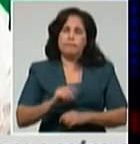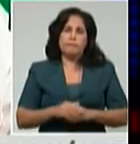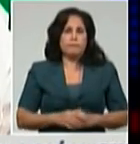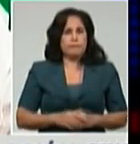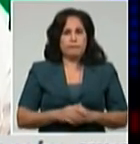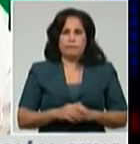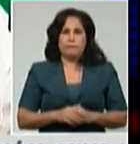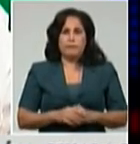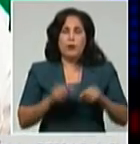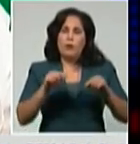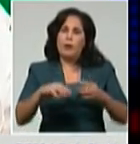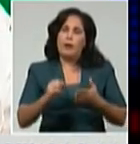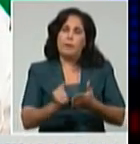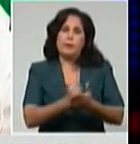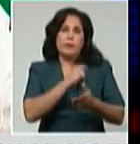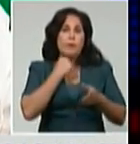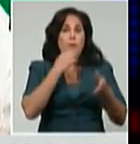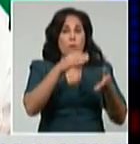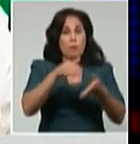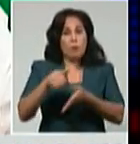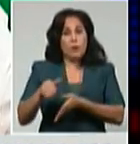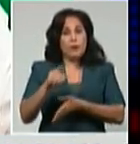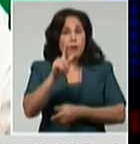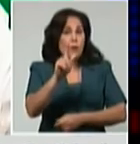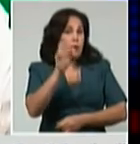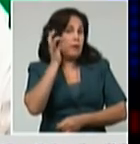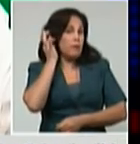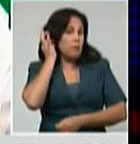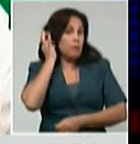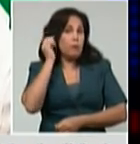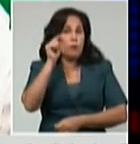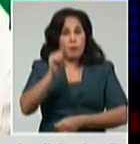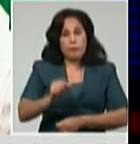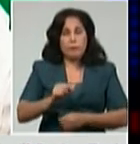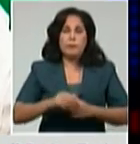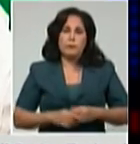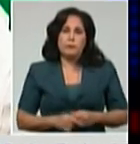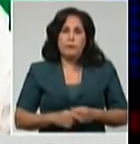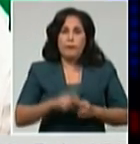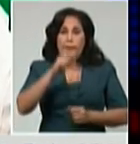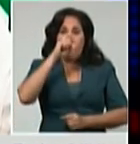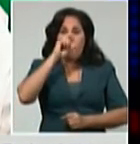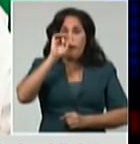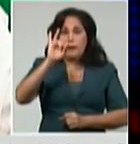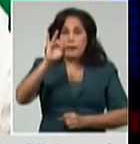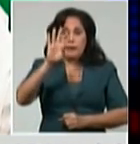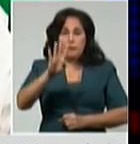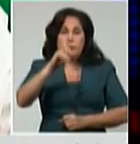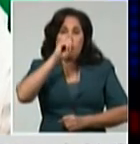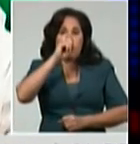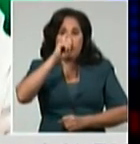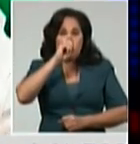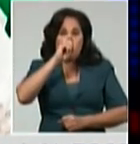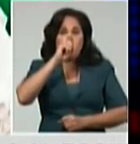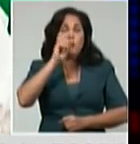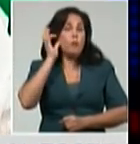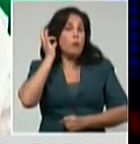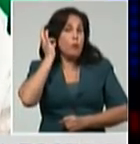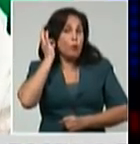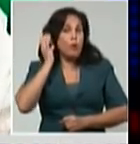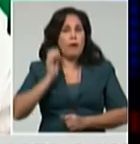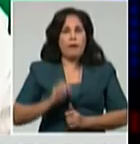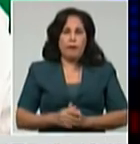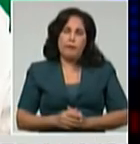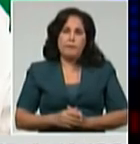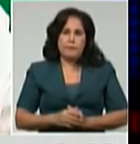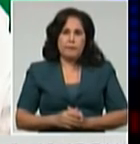Tenemos que lamentar el fallecimiento de una señora de 74 años de edad, del sexo femenino, sí, claro,